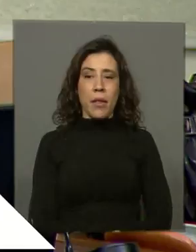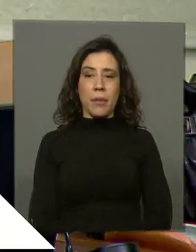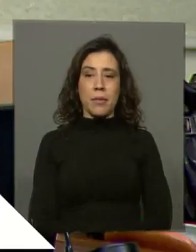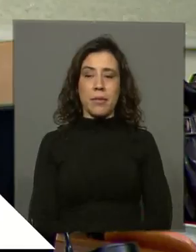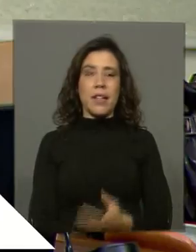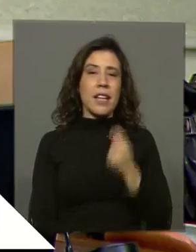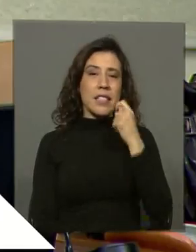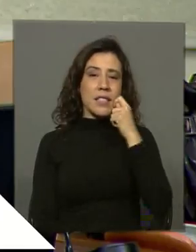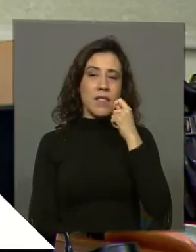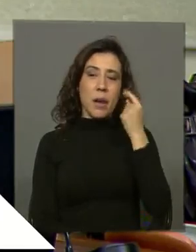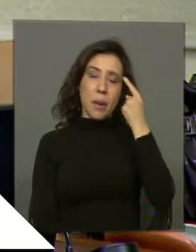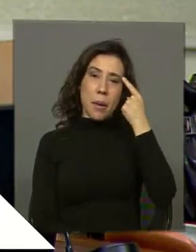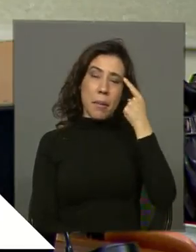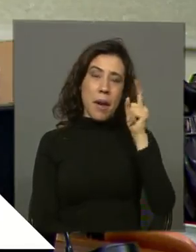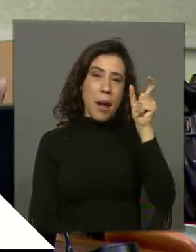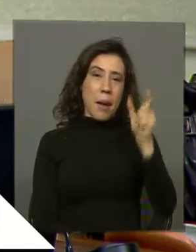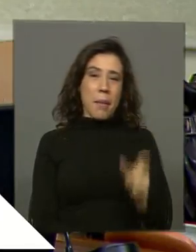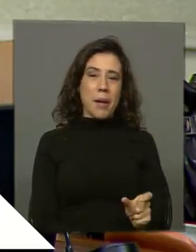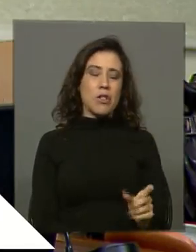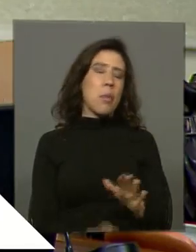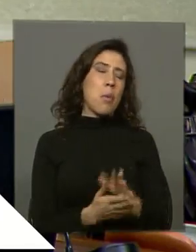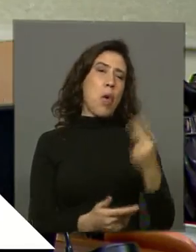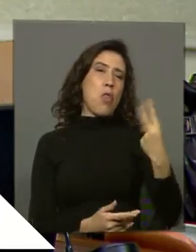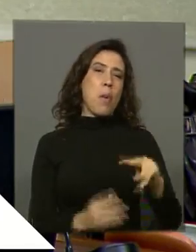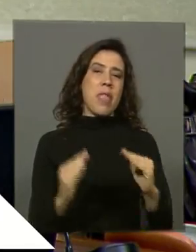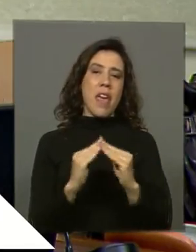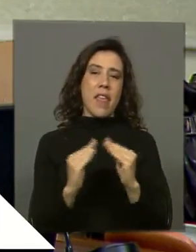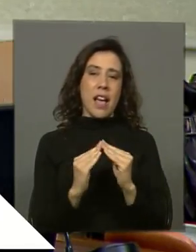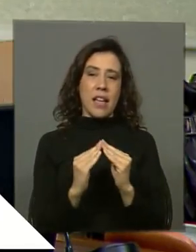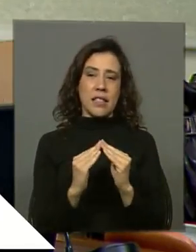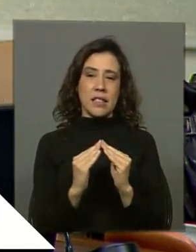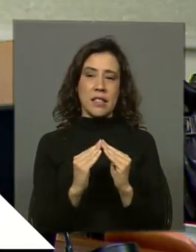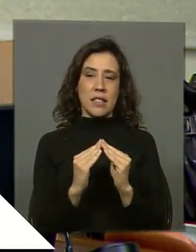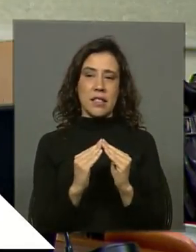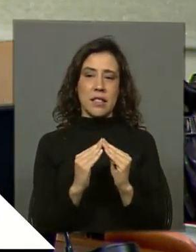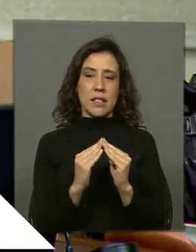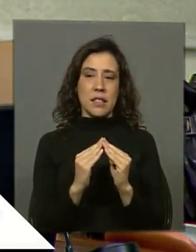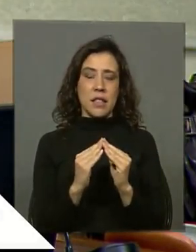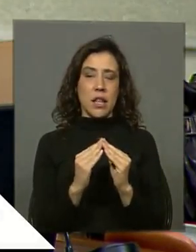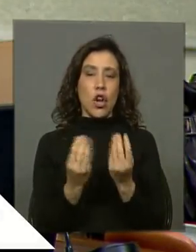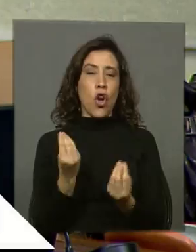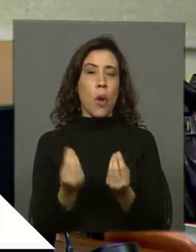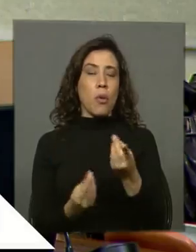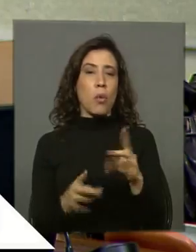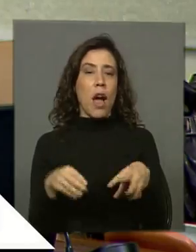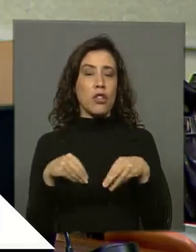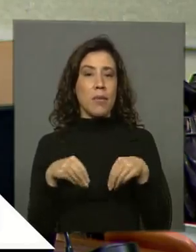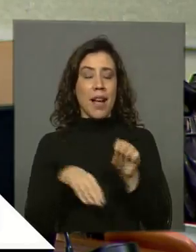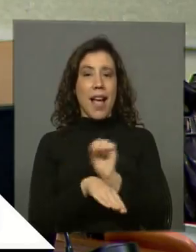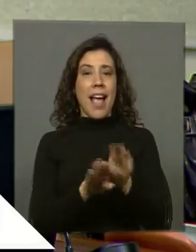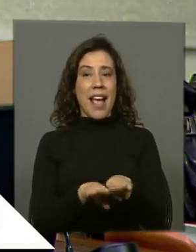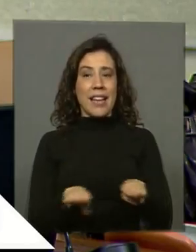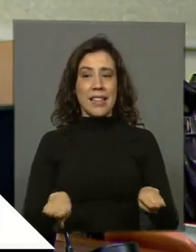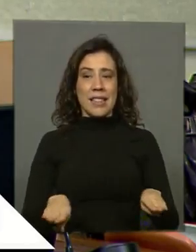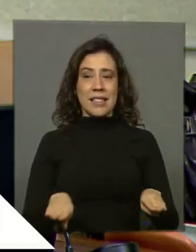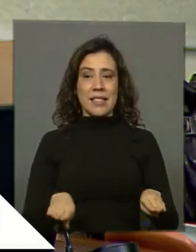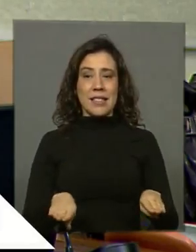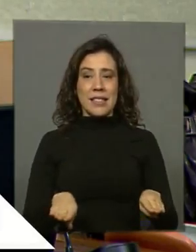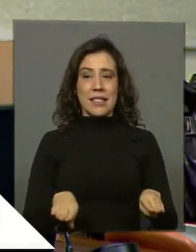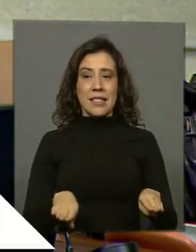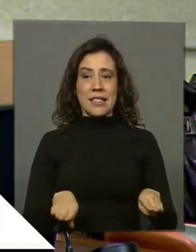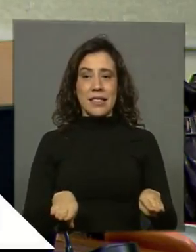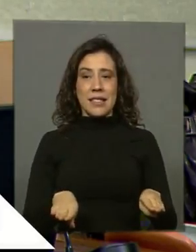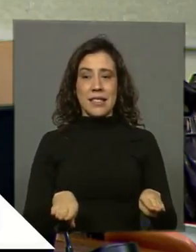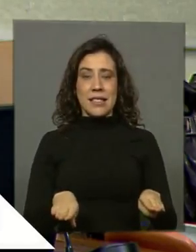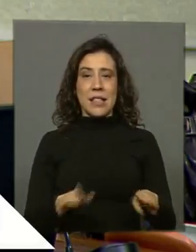significa para una persona para una dueña de casa para los que somos dueñas de casa y todo ¿cómo tú asumes que el estacionamiento ¿no es cierto? es